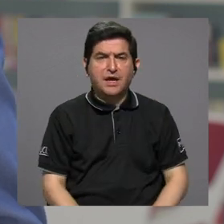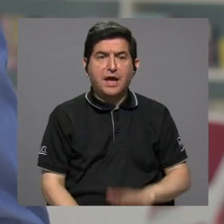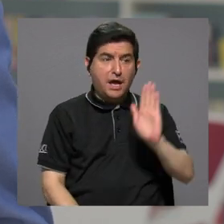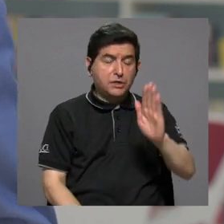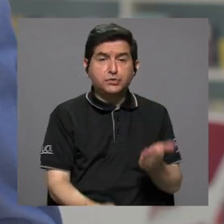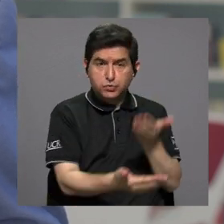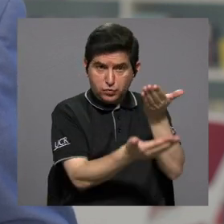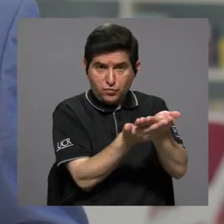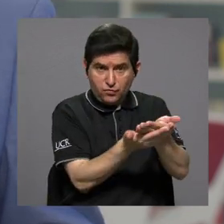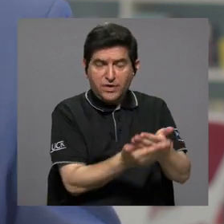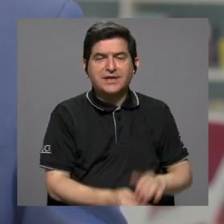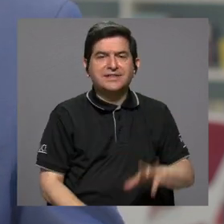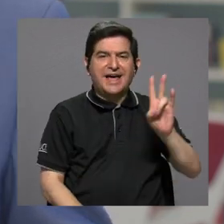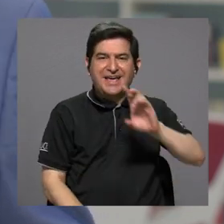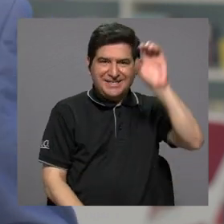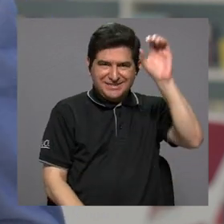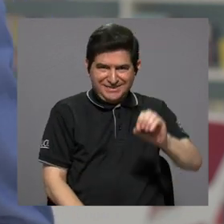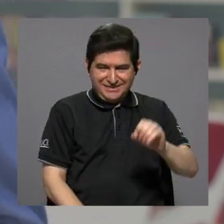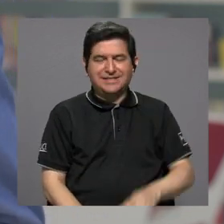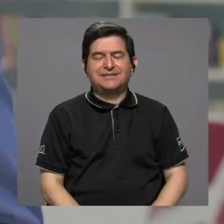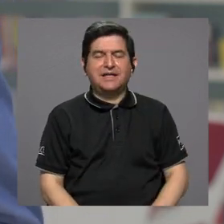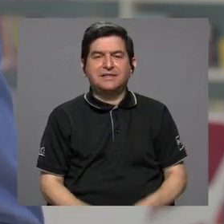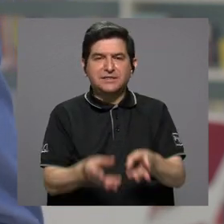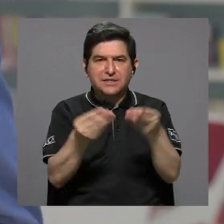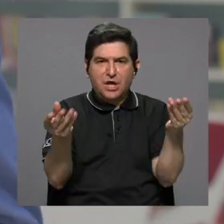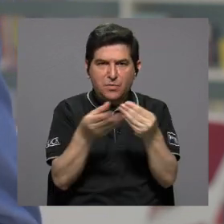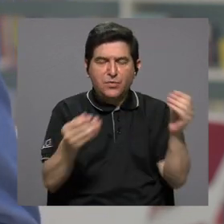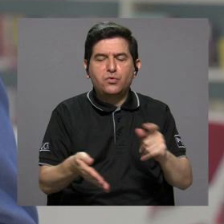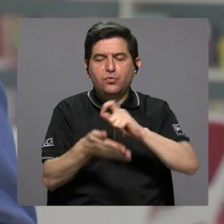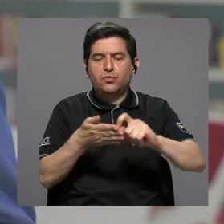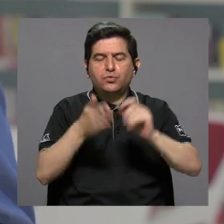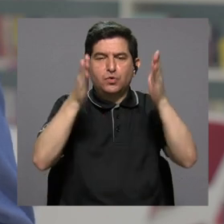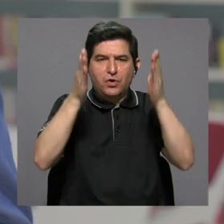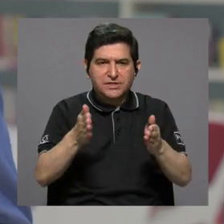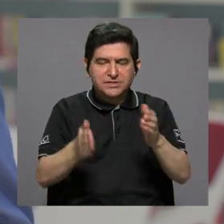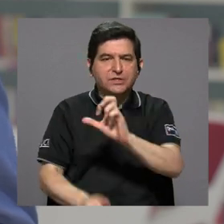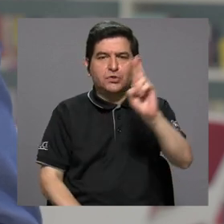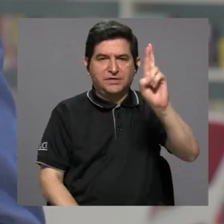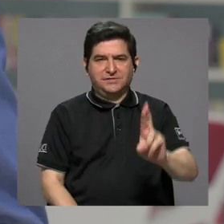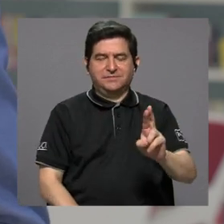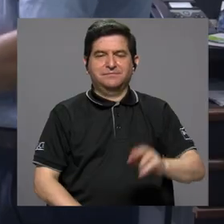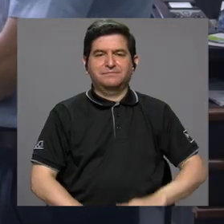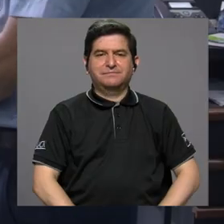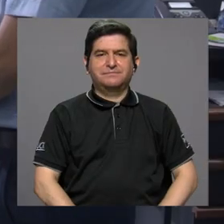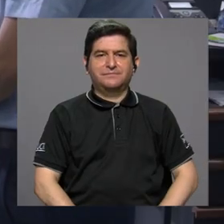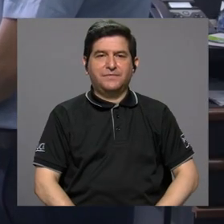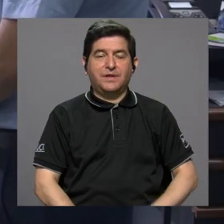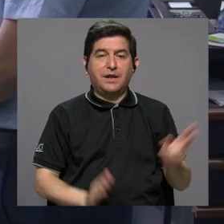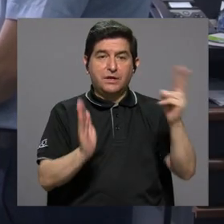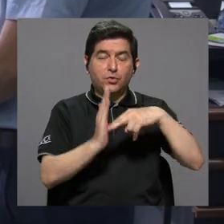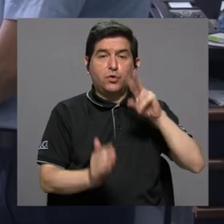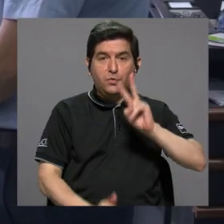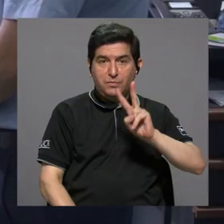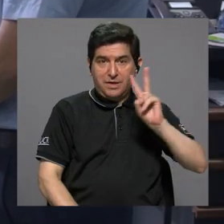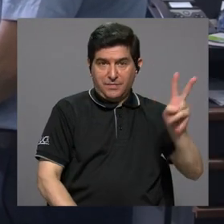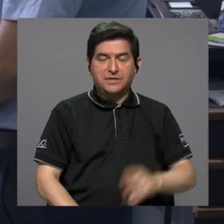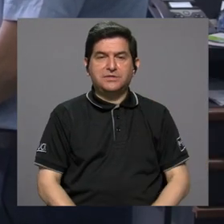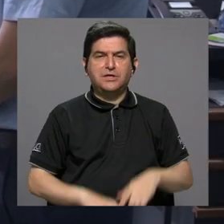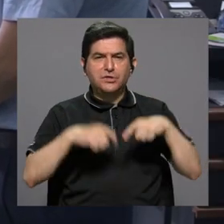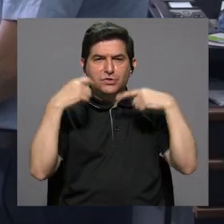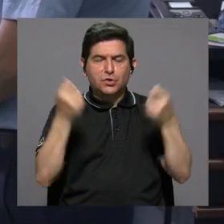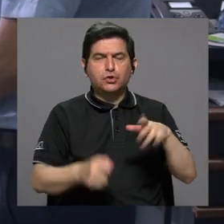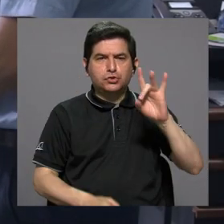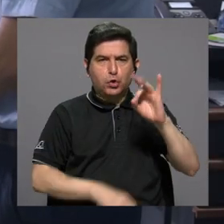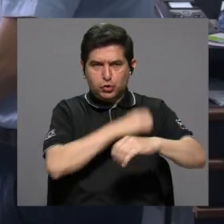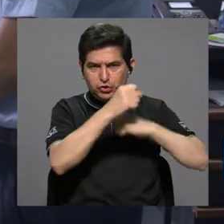su oferta al menos 70% de producción de autores y autoras costarricenses. Este 2022 se celebra